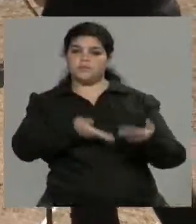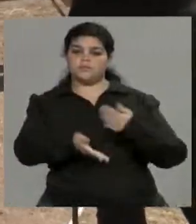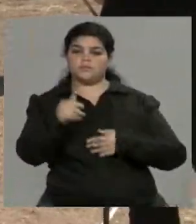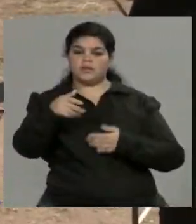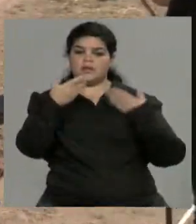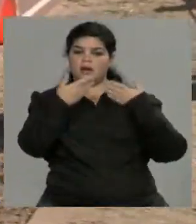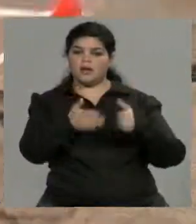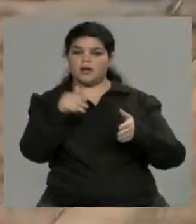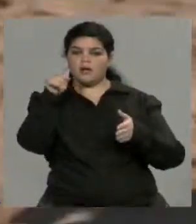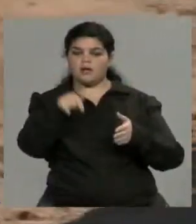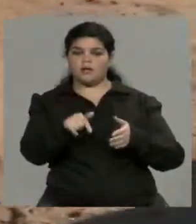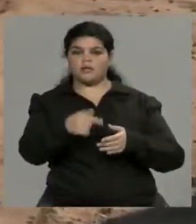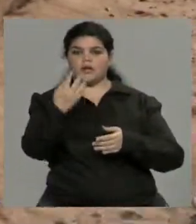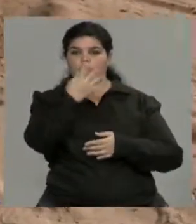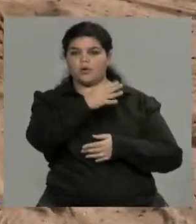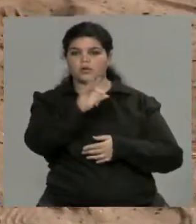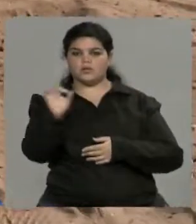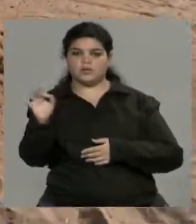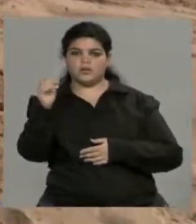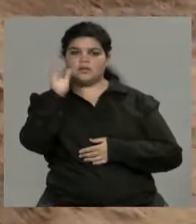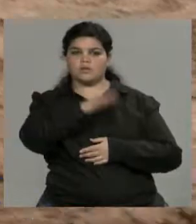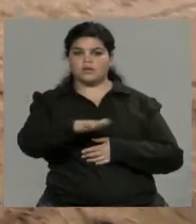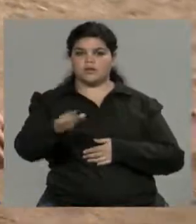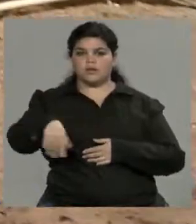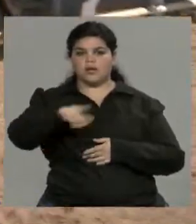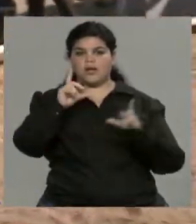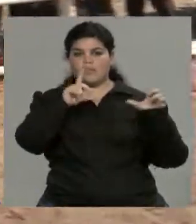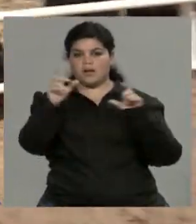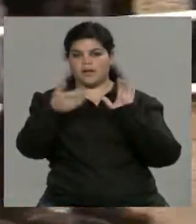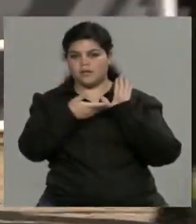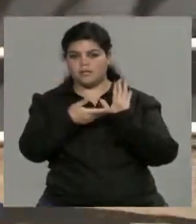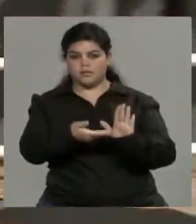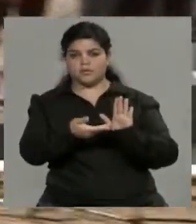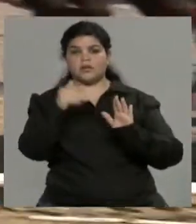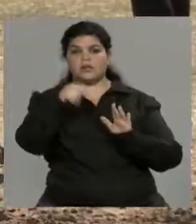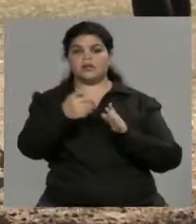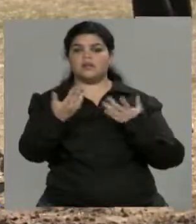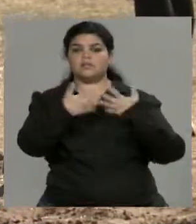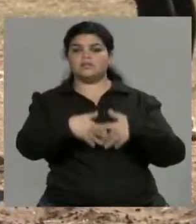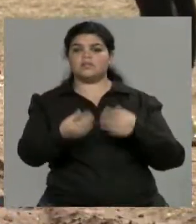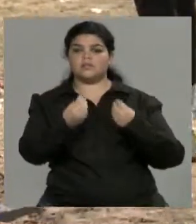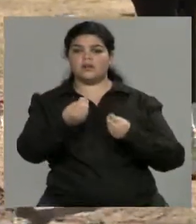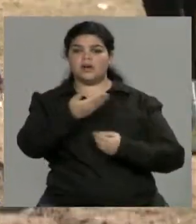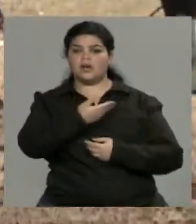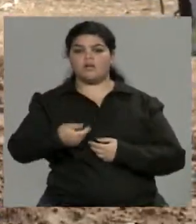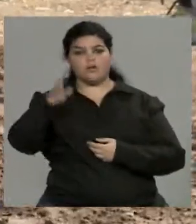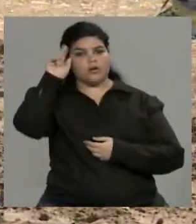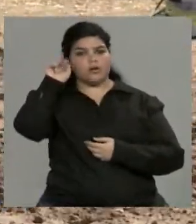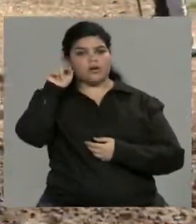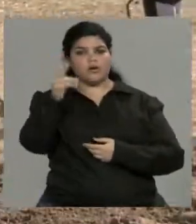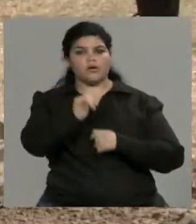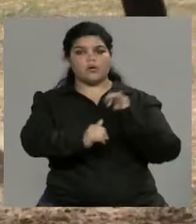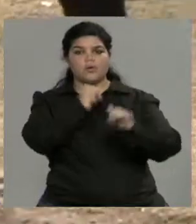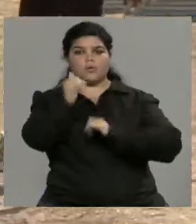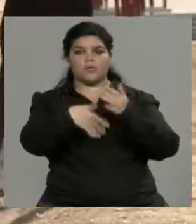la inauguración, donde hubo más de 400 chicos, ahí estamos compartiendo las imágenes, lo que decía al respecto Alfredo Cornejo en la inauguración de